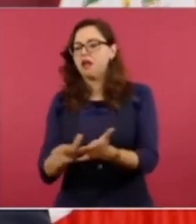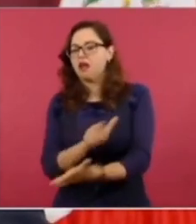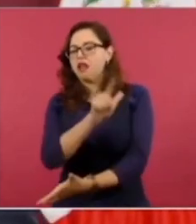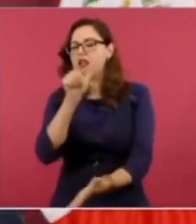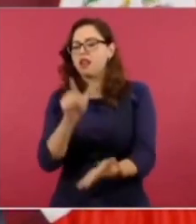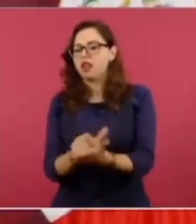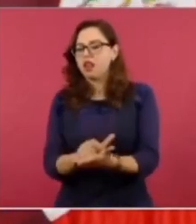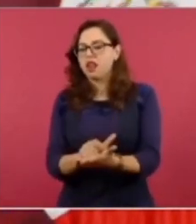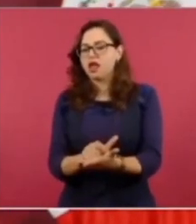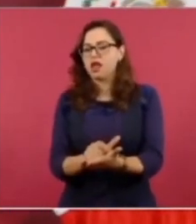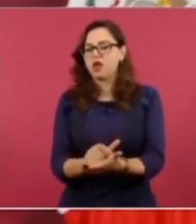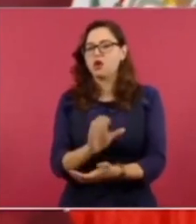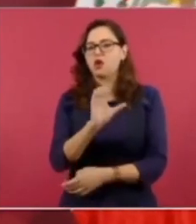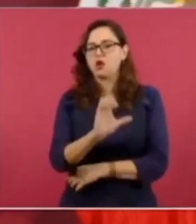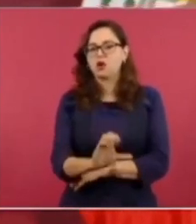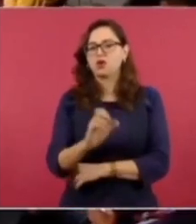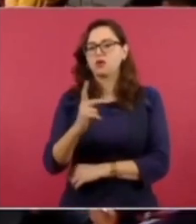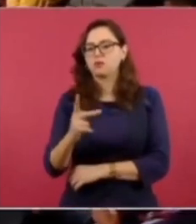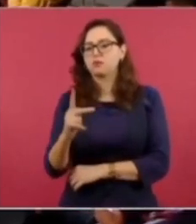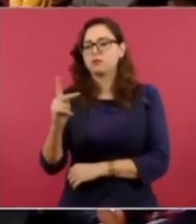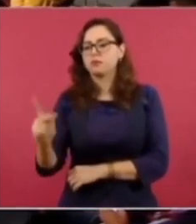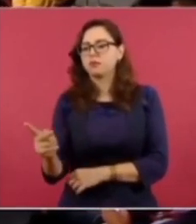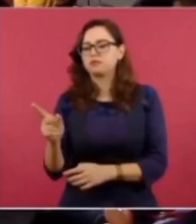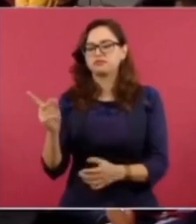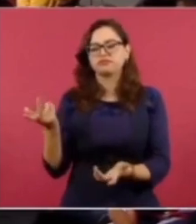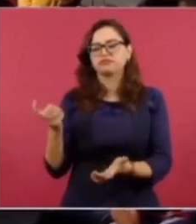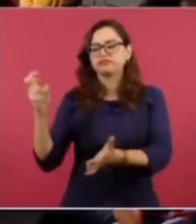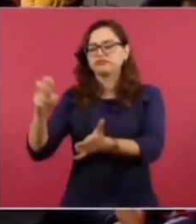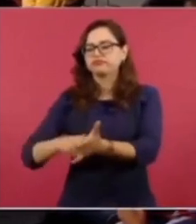del Código de Procedimientos Penales,